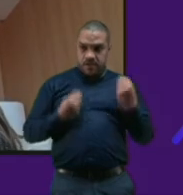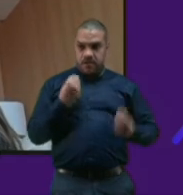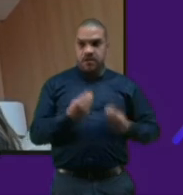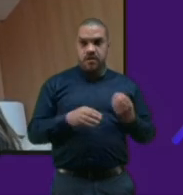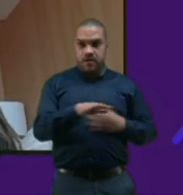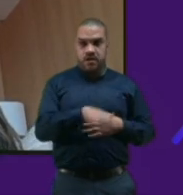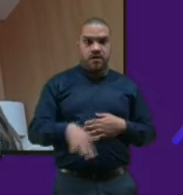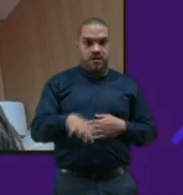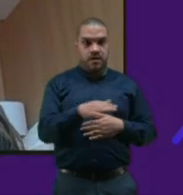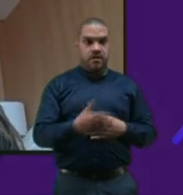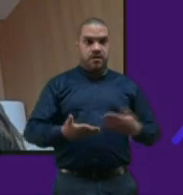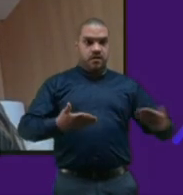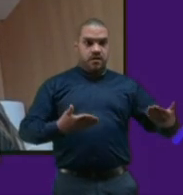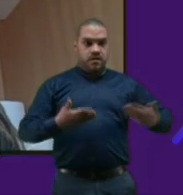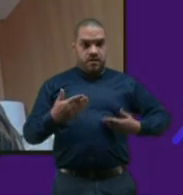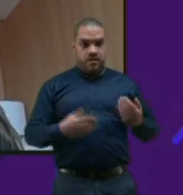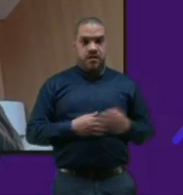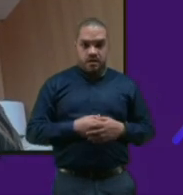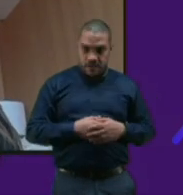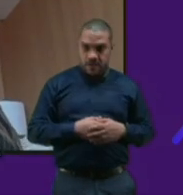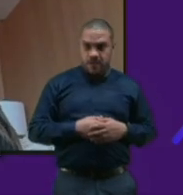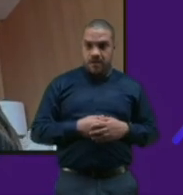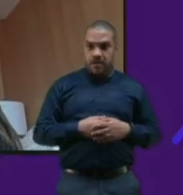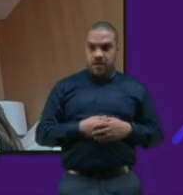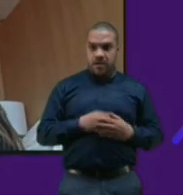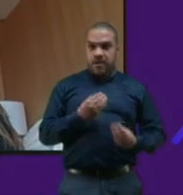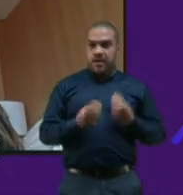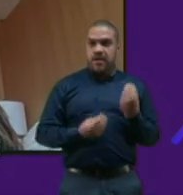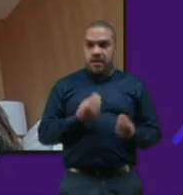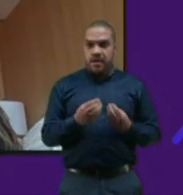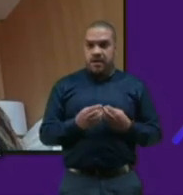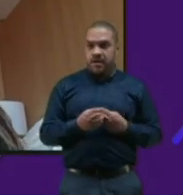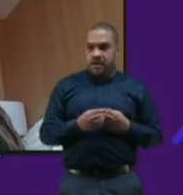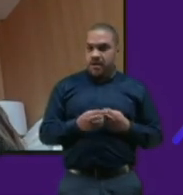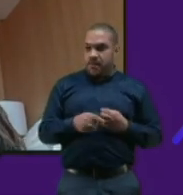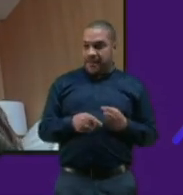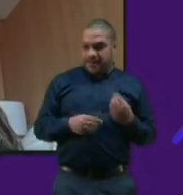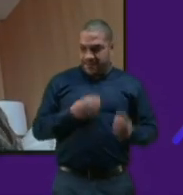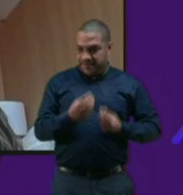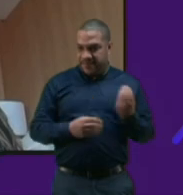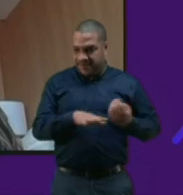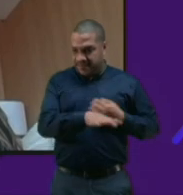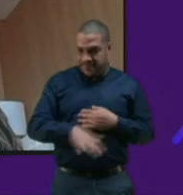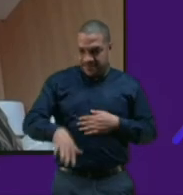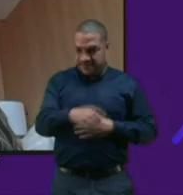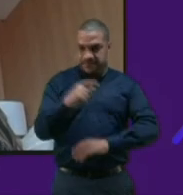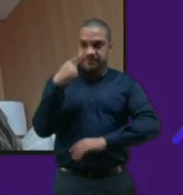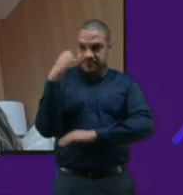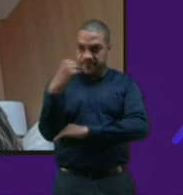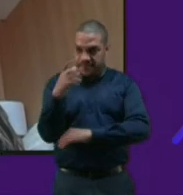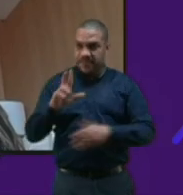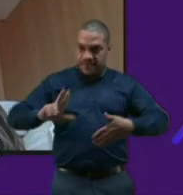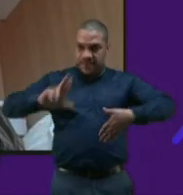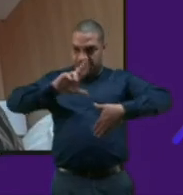vivienda fue que nos dimos cuenta que existía toda una oportunidad en Colombia en particular, en Latinoamérica en general, de